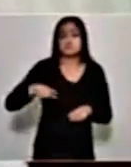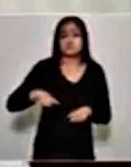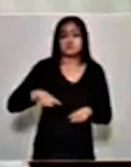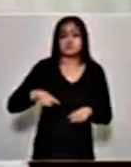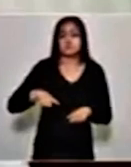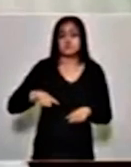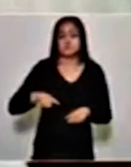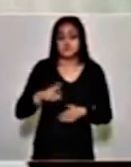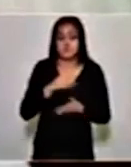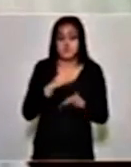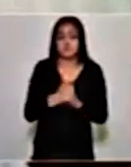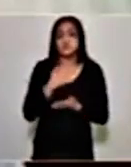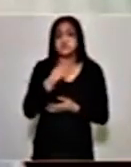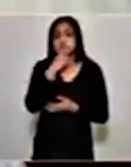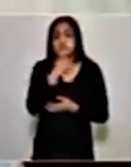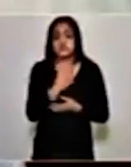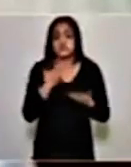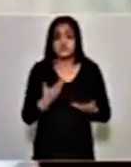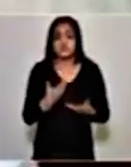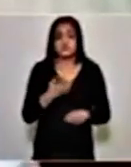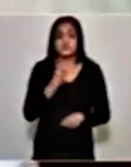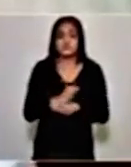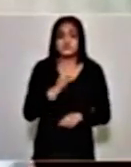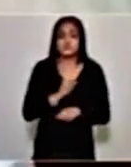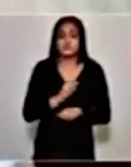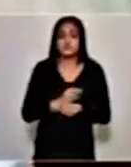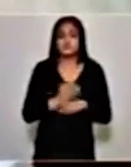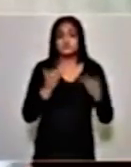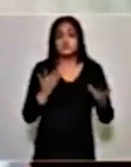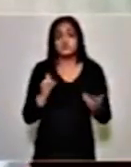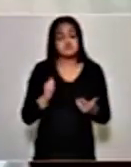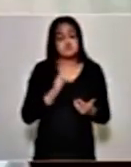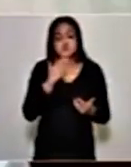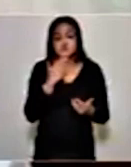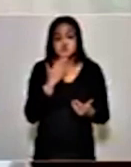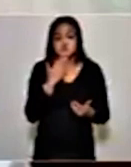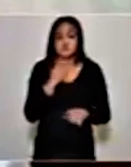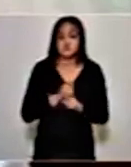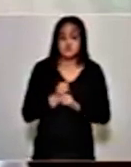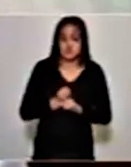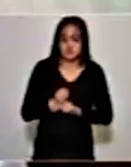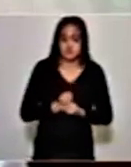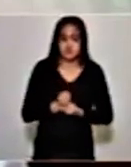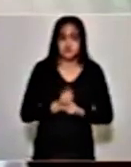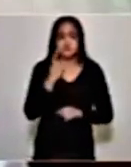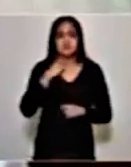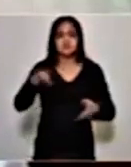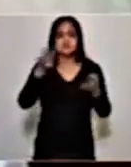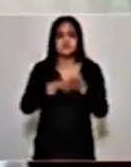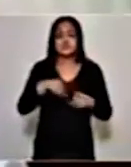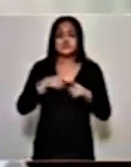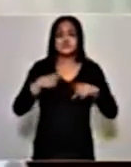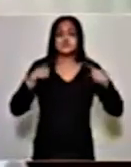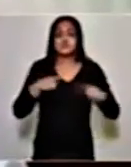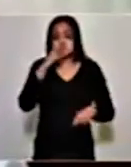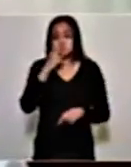la ciudad, quiero pronunciarme por esta oportuna investigación y detención ya de los